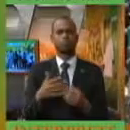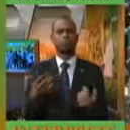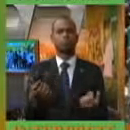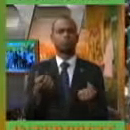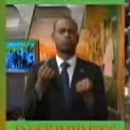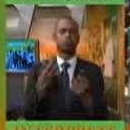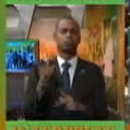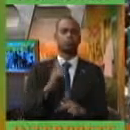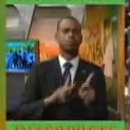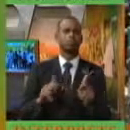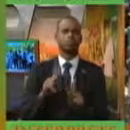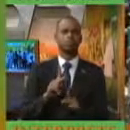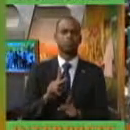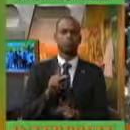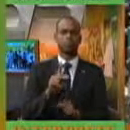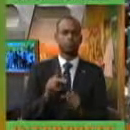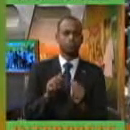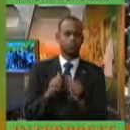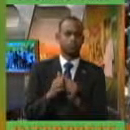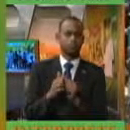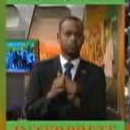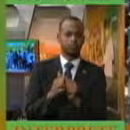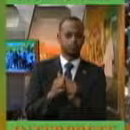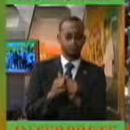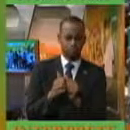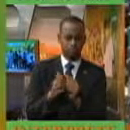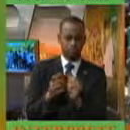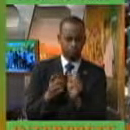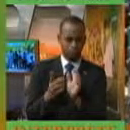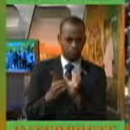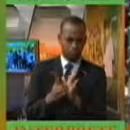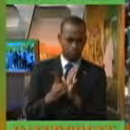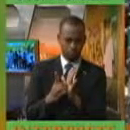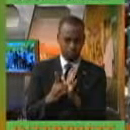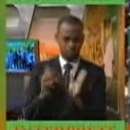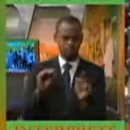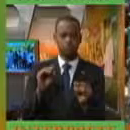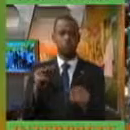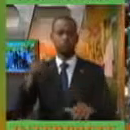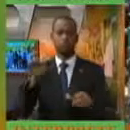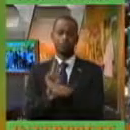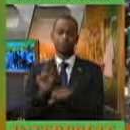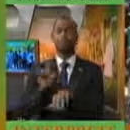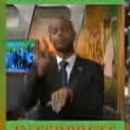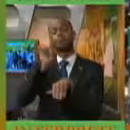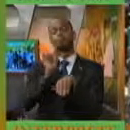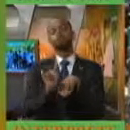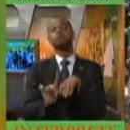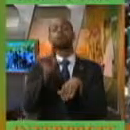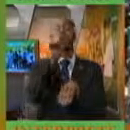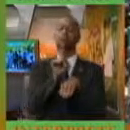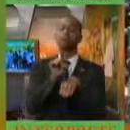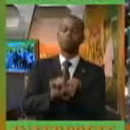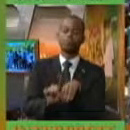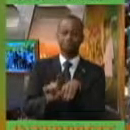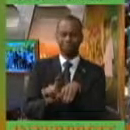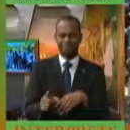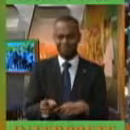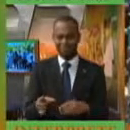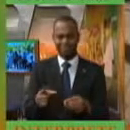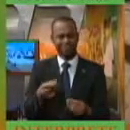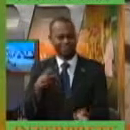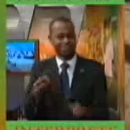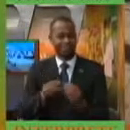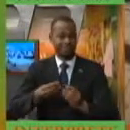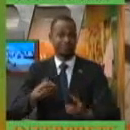son más las personas sin discapacidad que la utilizan, sí, que la misma persona con discapacidad. Algo